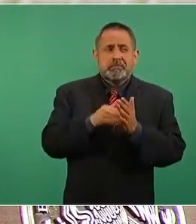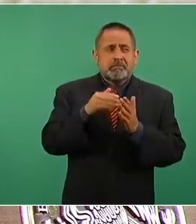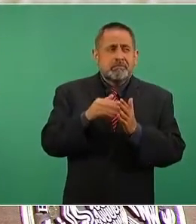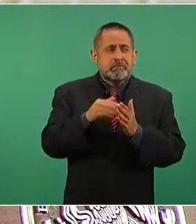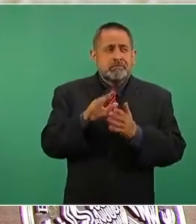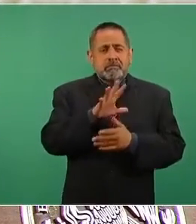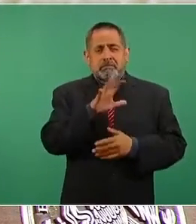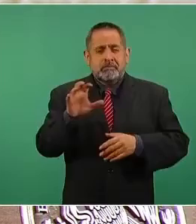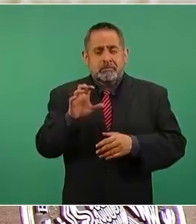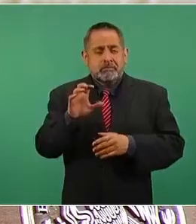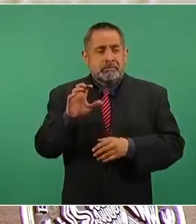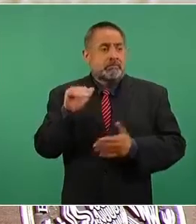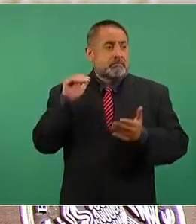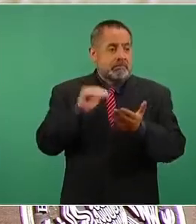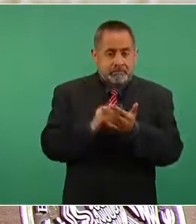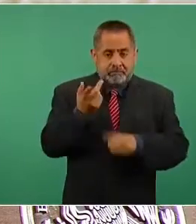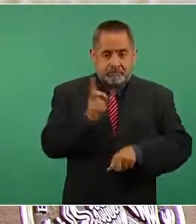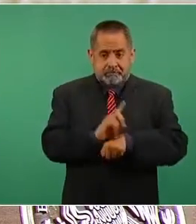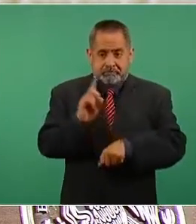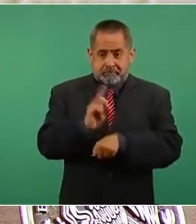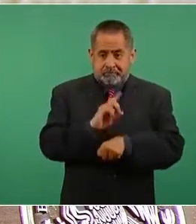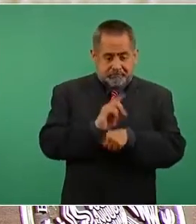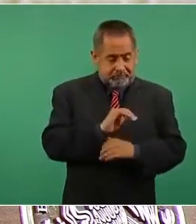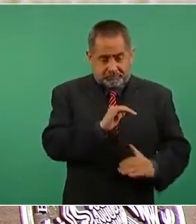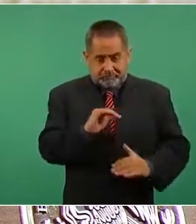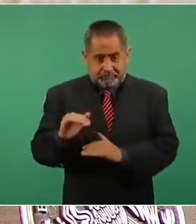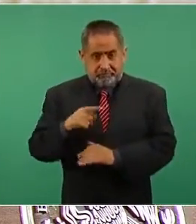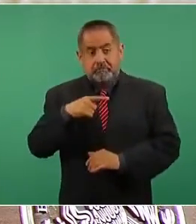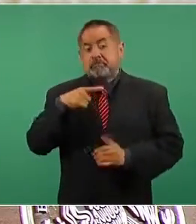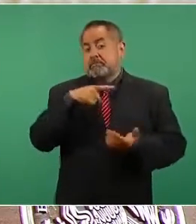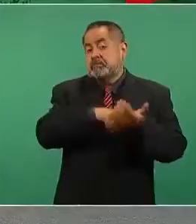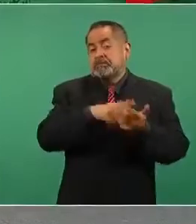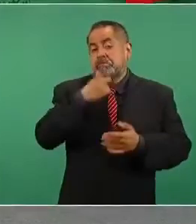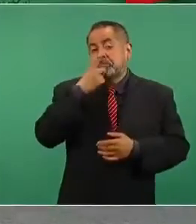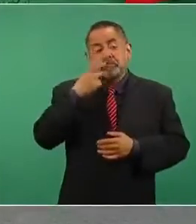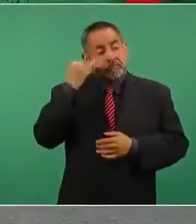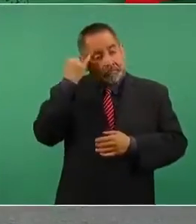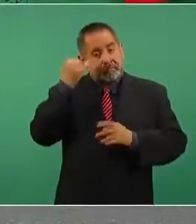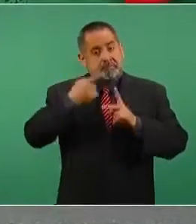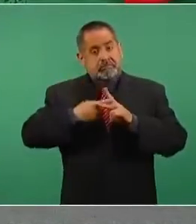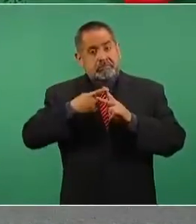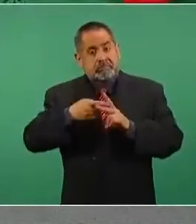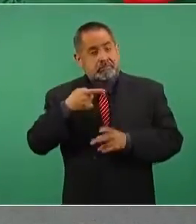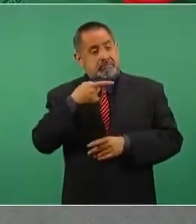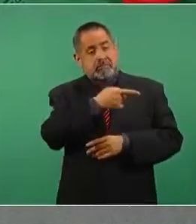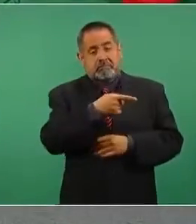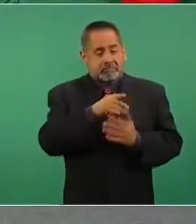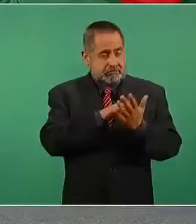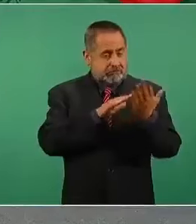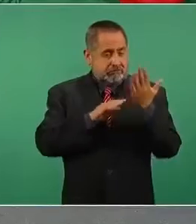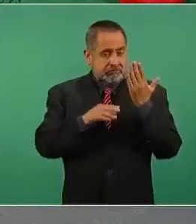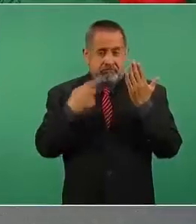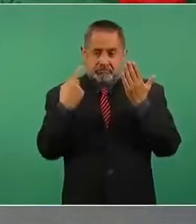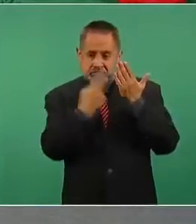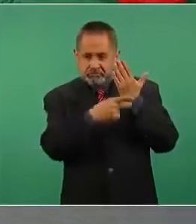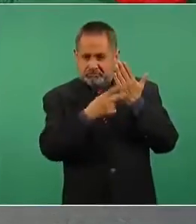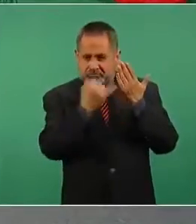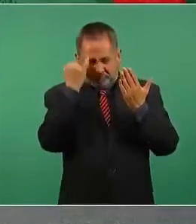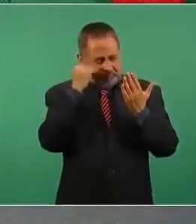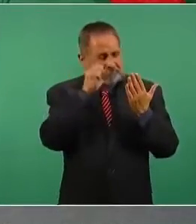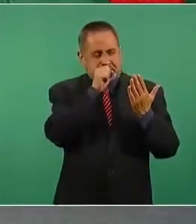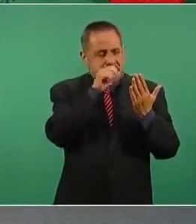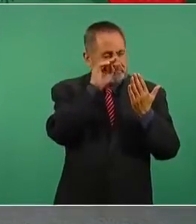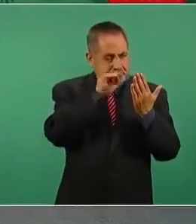1,500,000 barriles diarios estaríamos, de acuerdo a la proyección. Ahí está en los considerandos